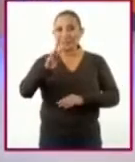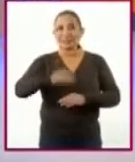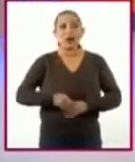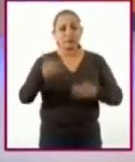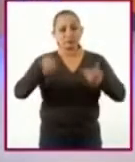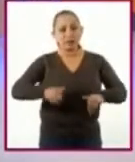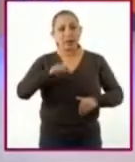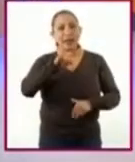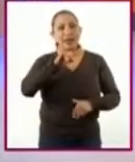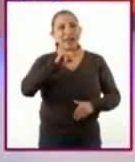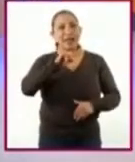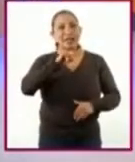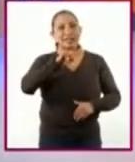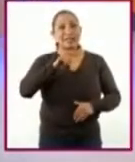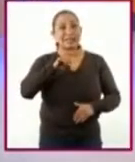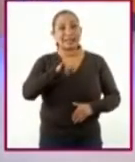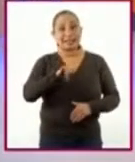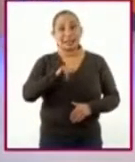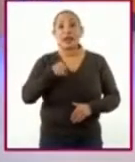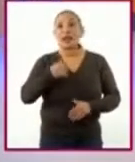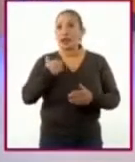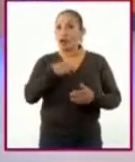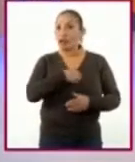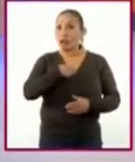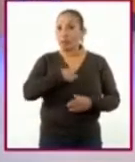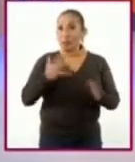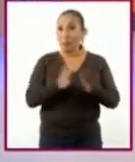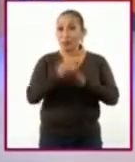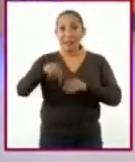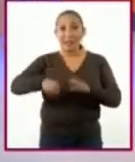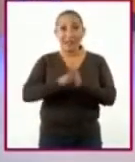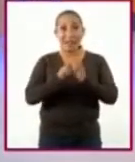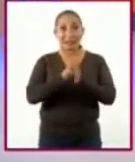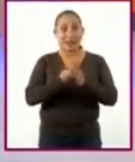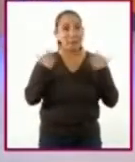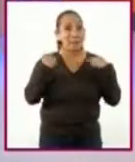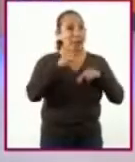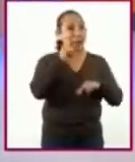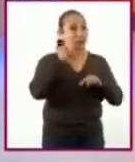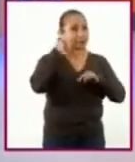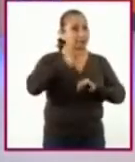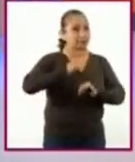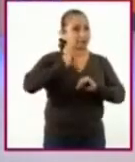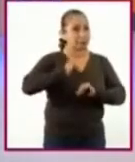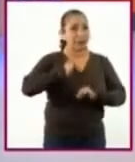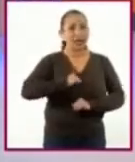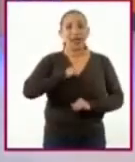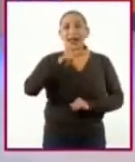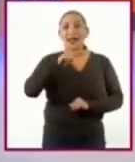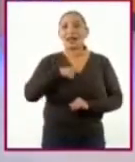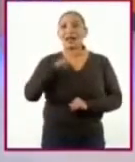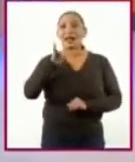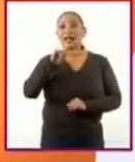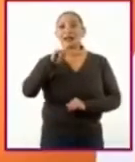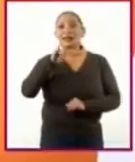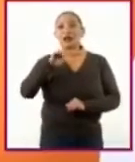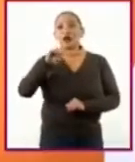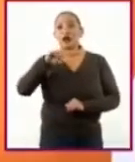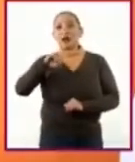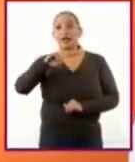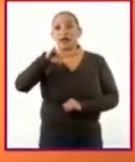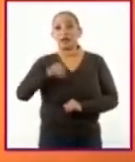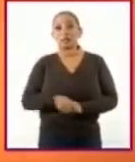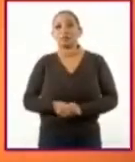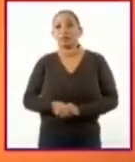Yo soy Leslie Mendívil y estoy contenta de participar en esta sesión a cargo de la profesora Leti Conejo. Bienvenida, maestra. Gracias,